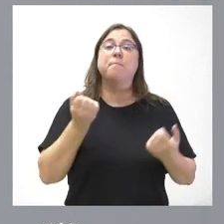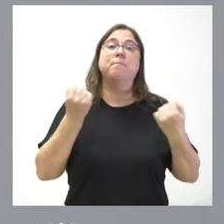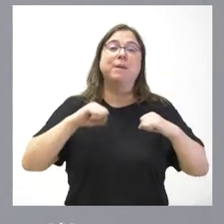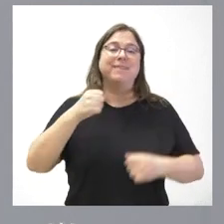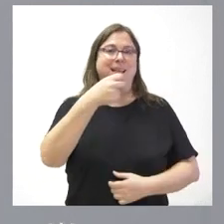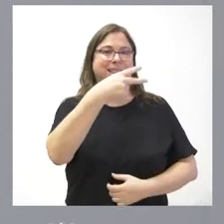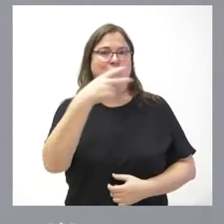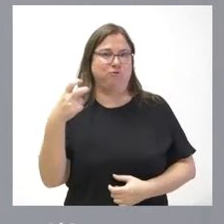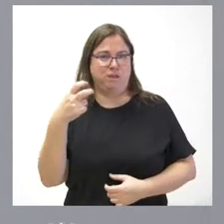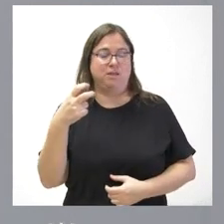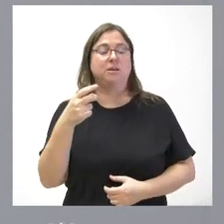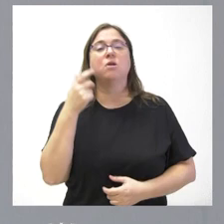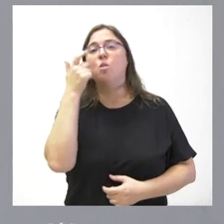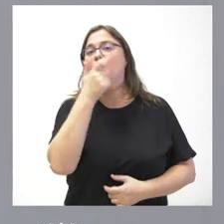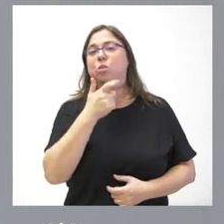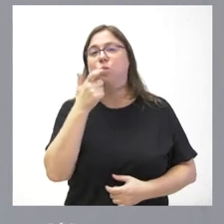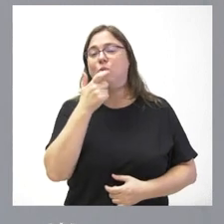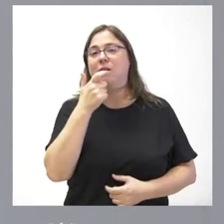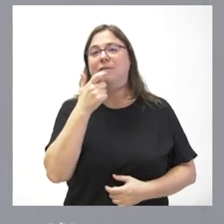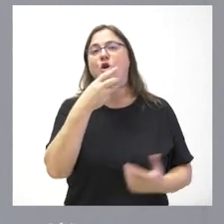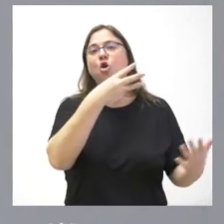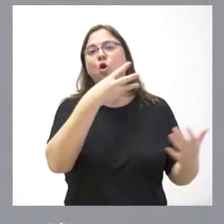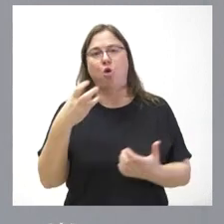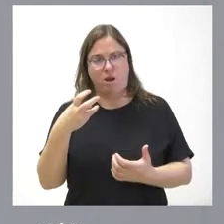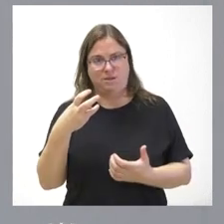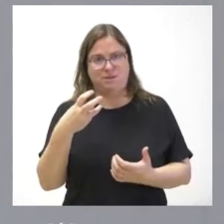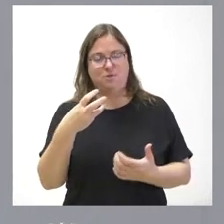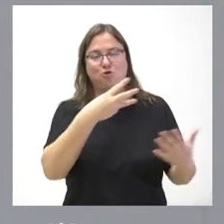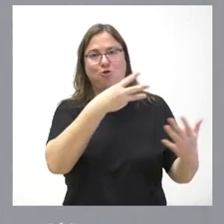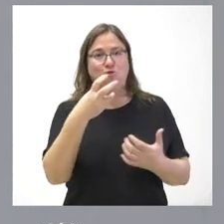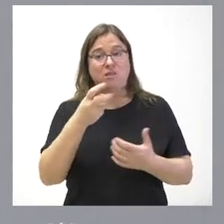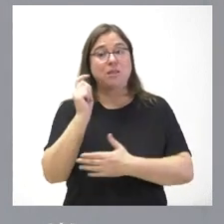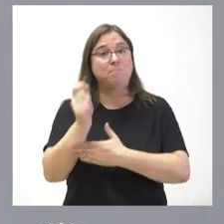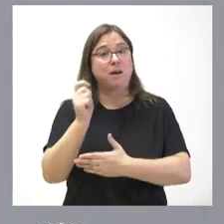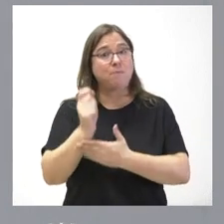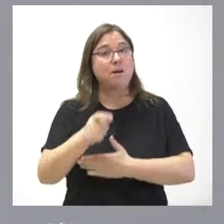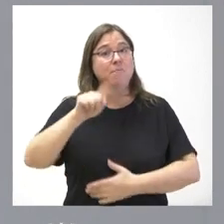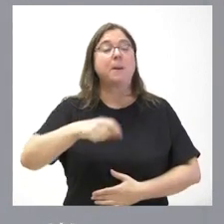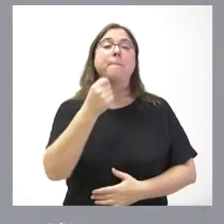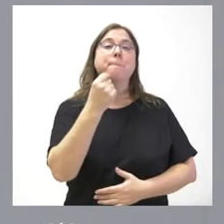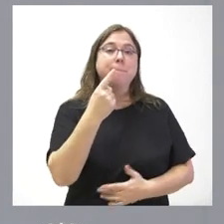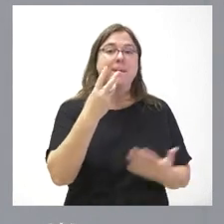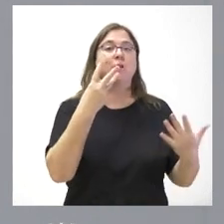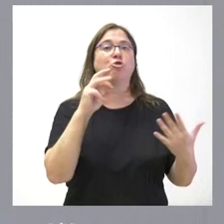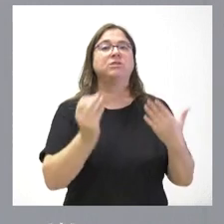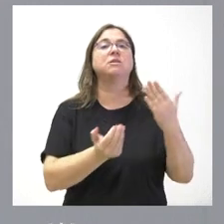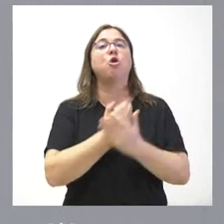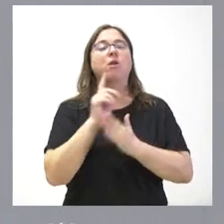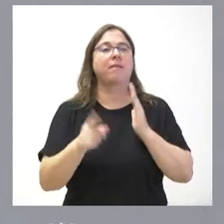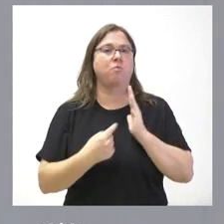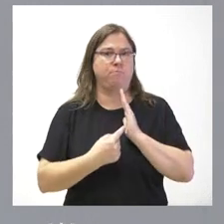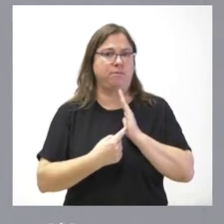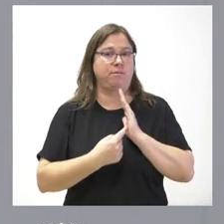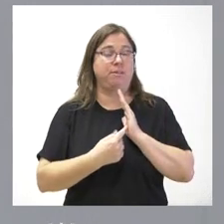laborales con una dotación de 800 horas y una retribución mensual de 1080 en jornada completa que es lo que va a